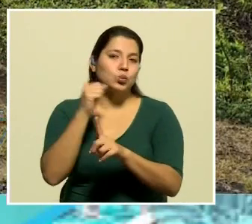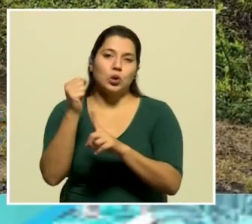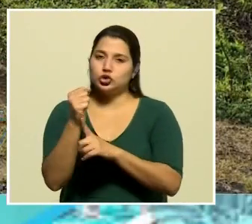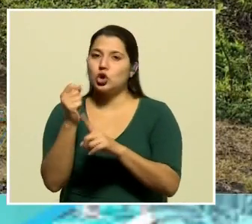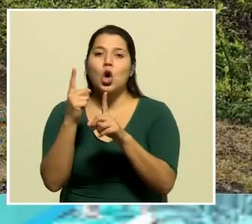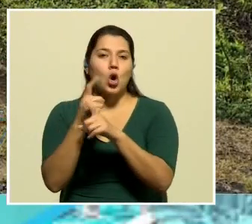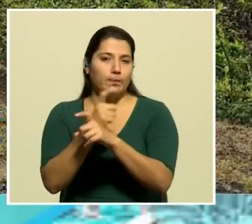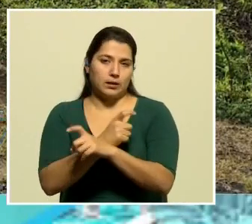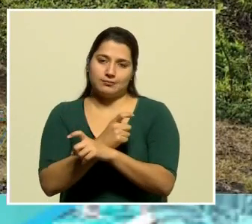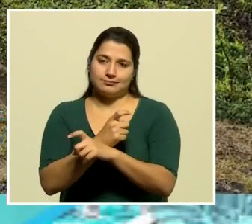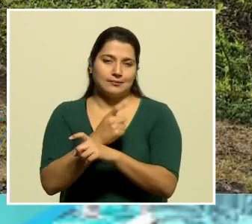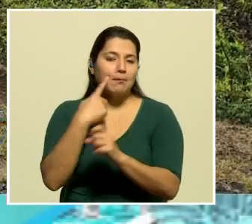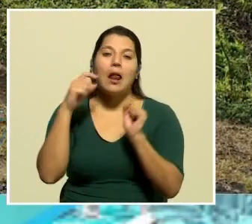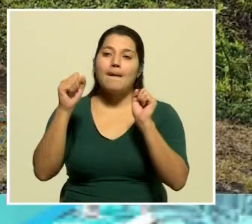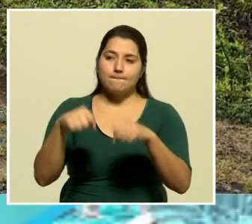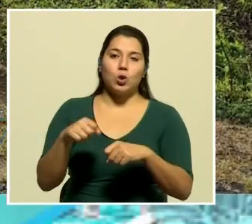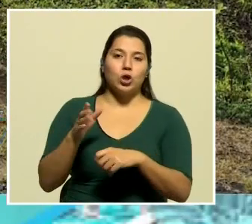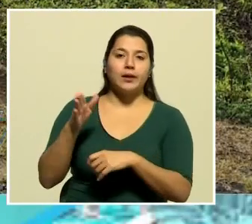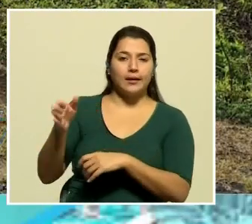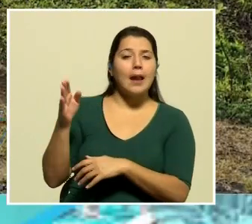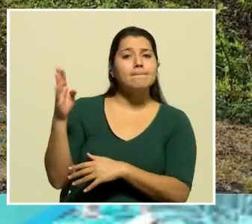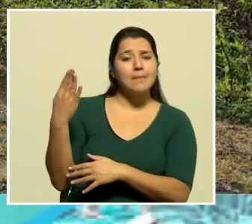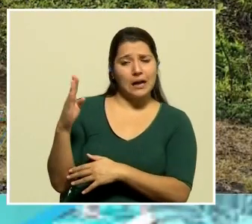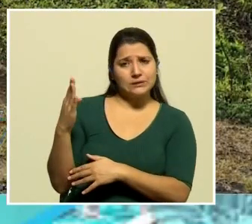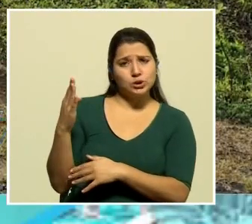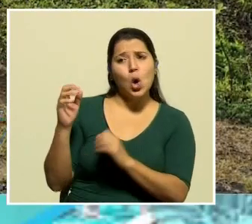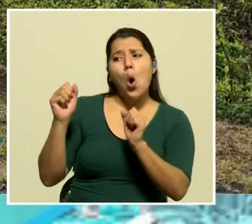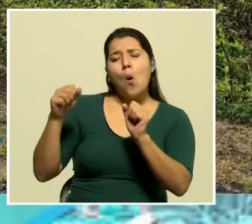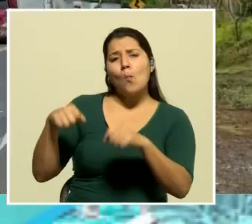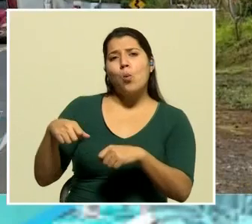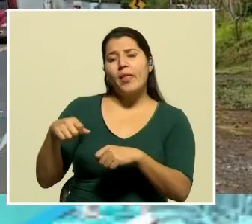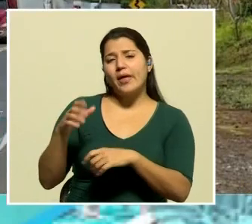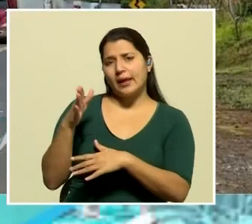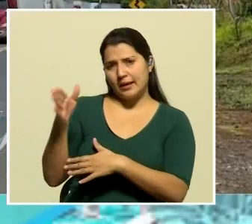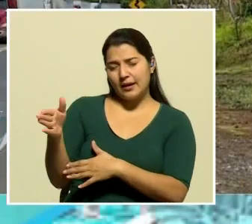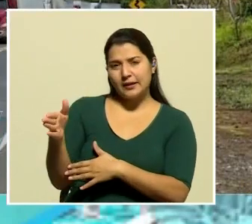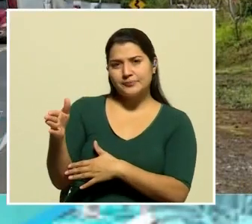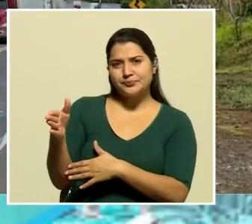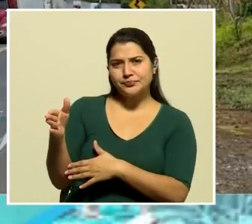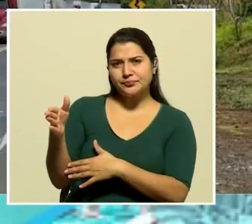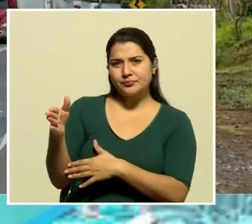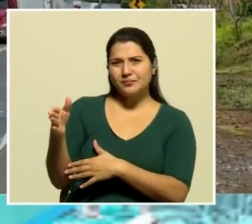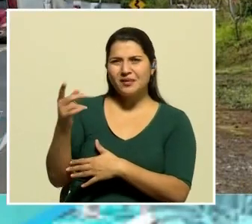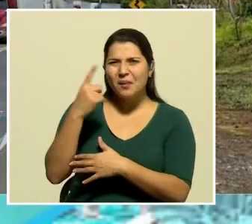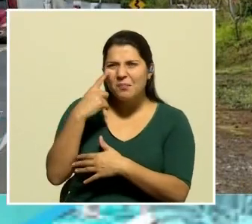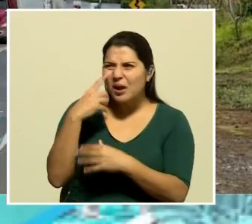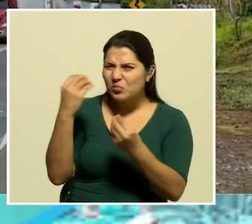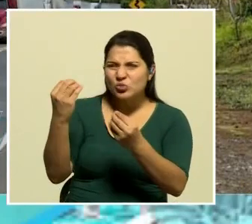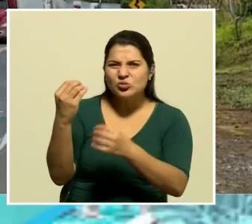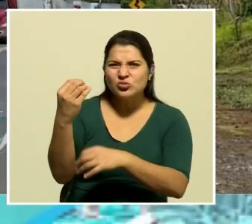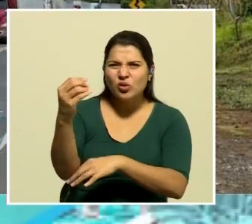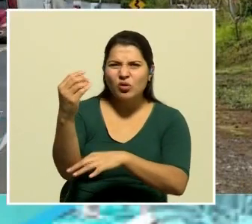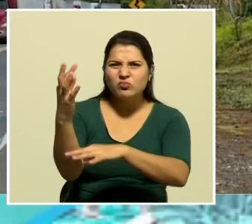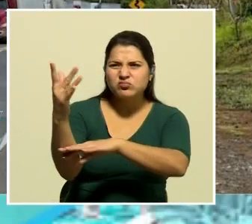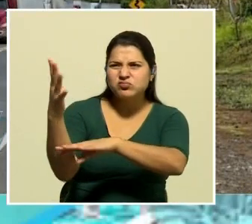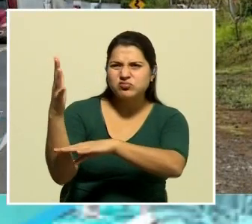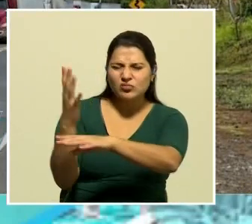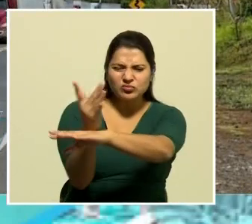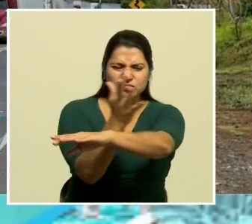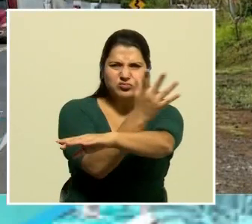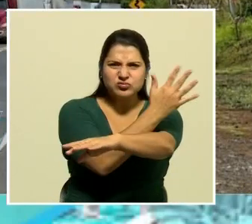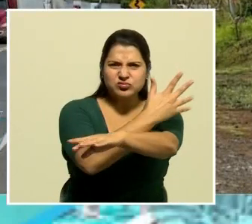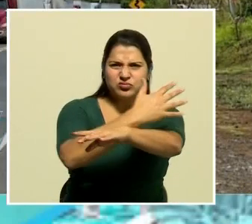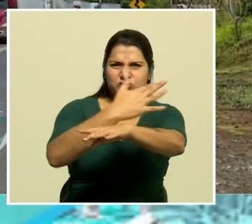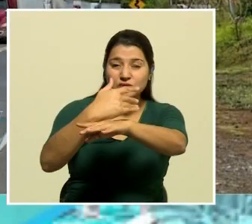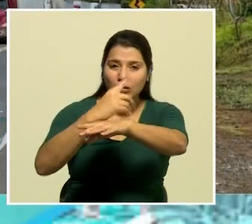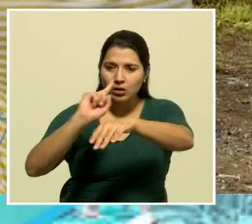para ir al baño, pero pueden ir, como ven, pues hay mucho charral al lado y a veces tienen